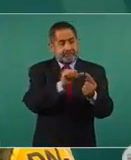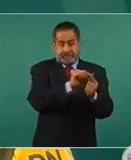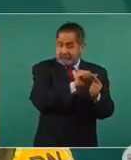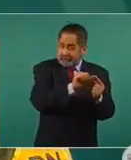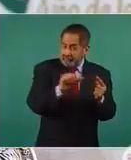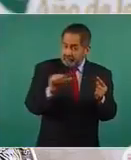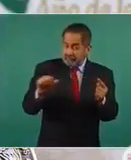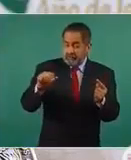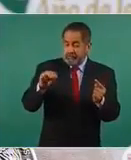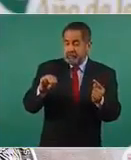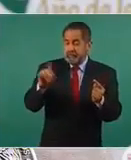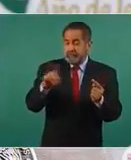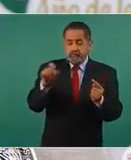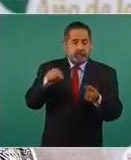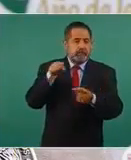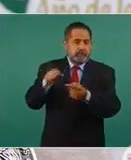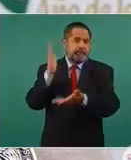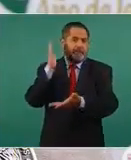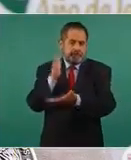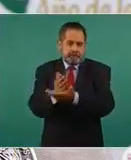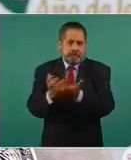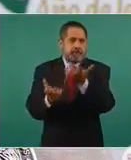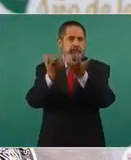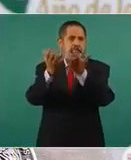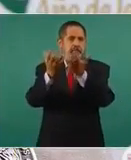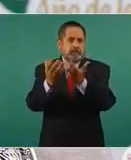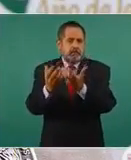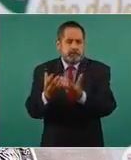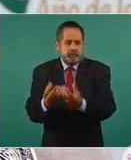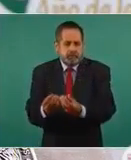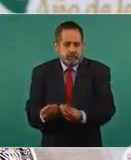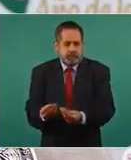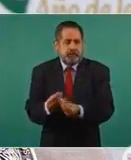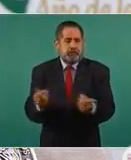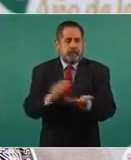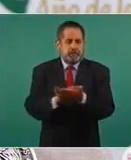Musquis. Ahí es donde logramos parar el incendio. Entonces